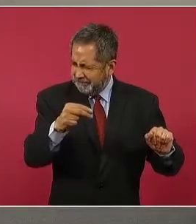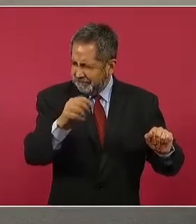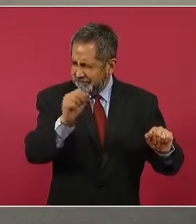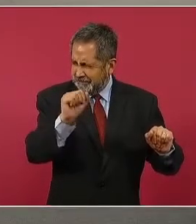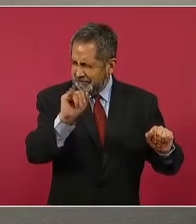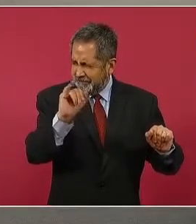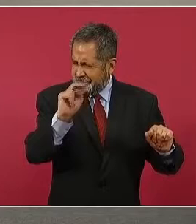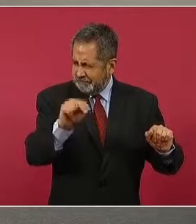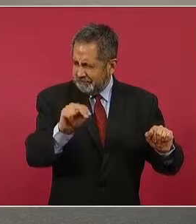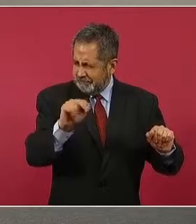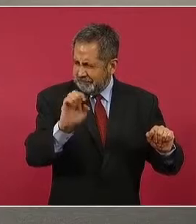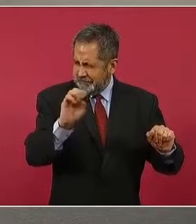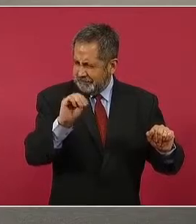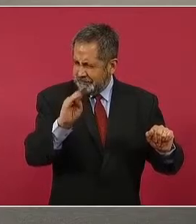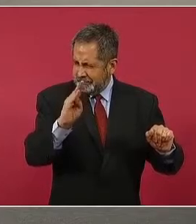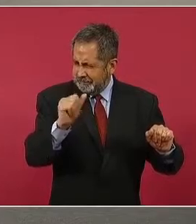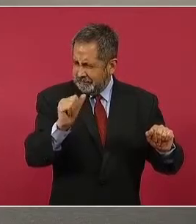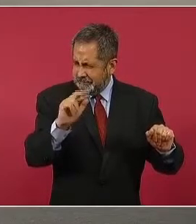recibían dinero